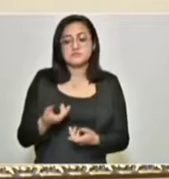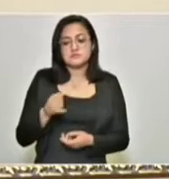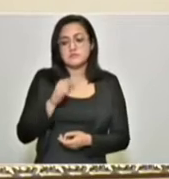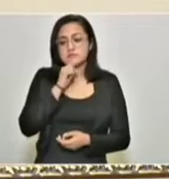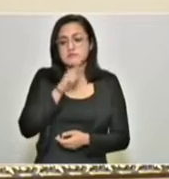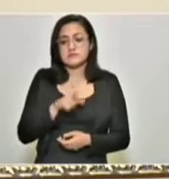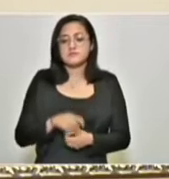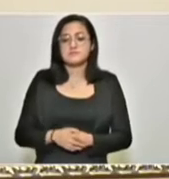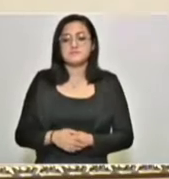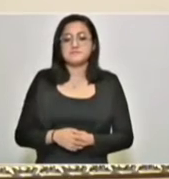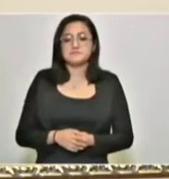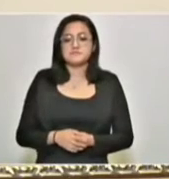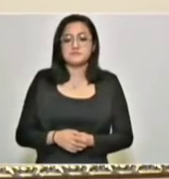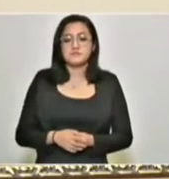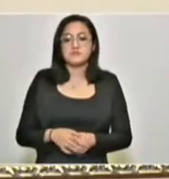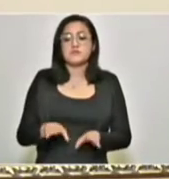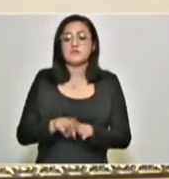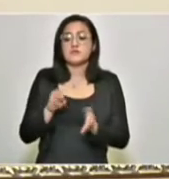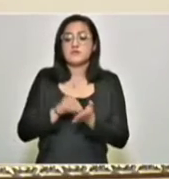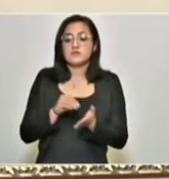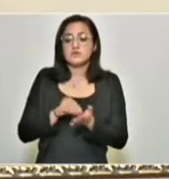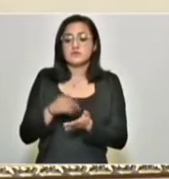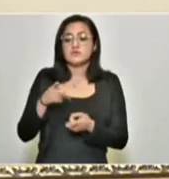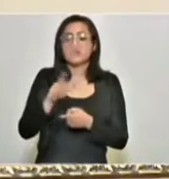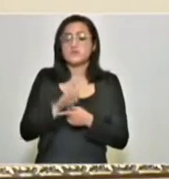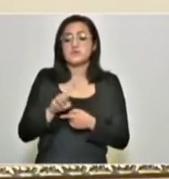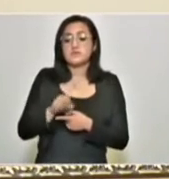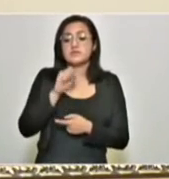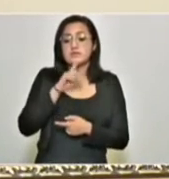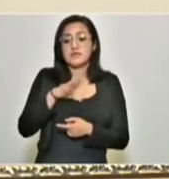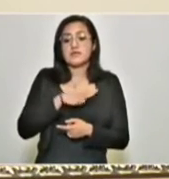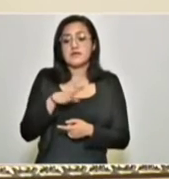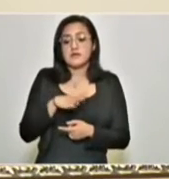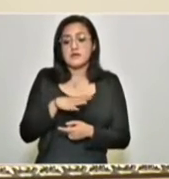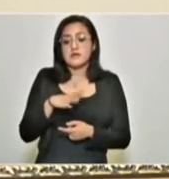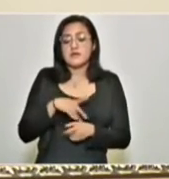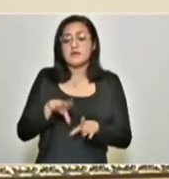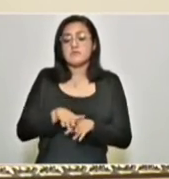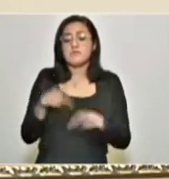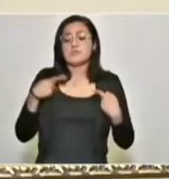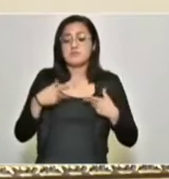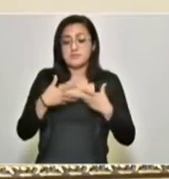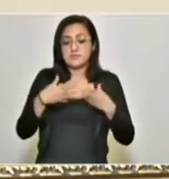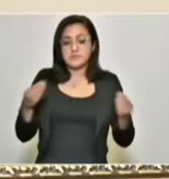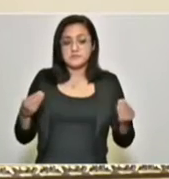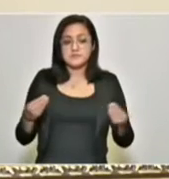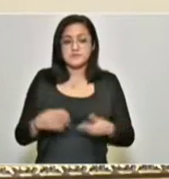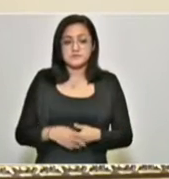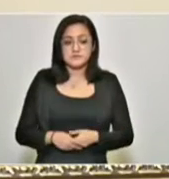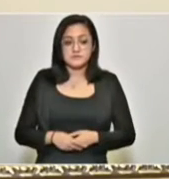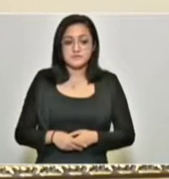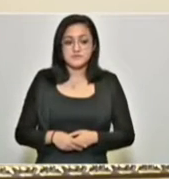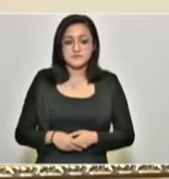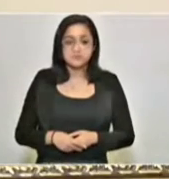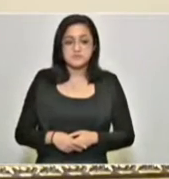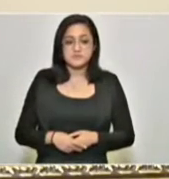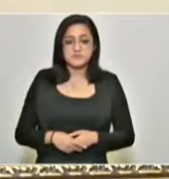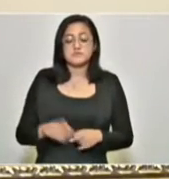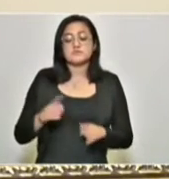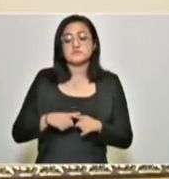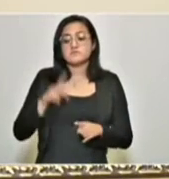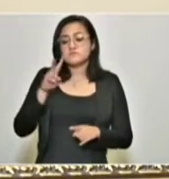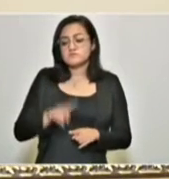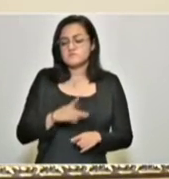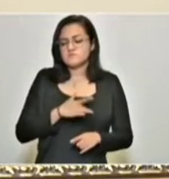también, de mantener la esperanza de hallar a un desaparecido. Qué dolor y